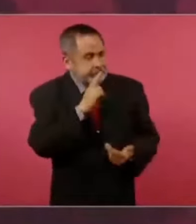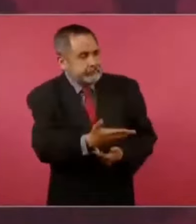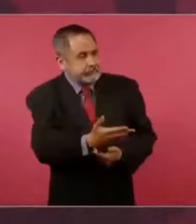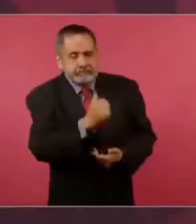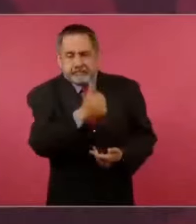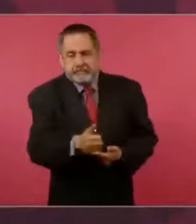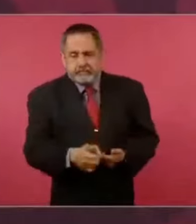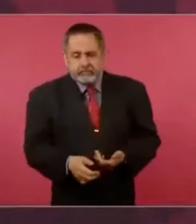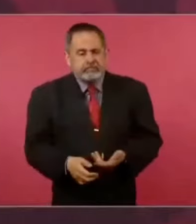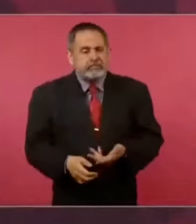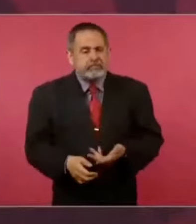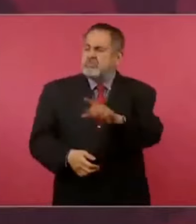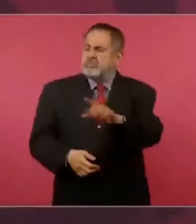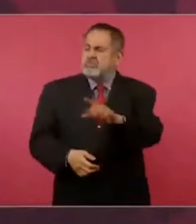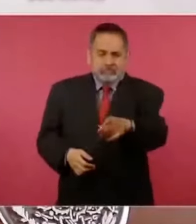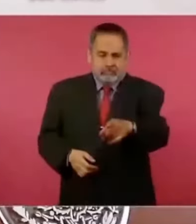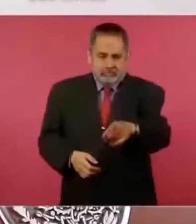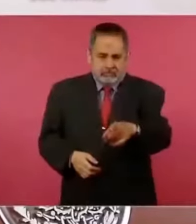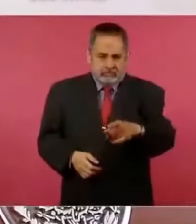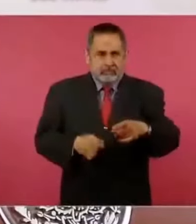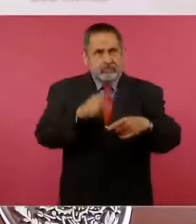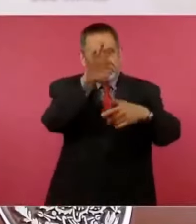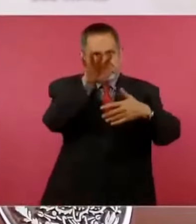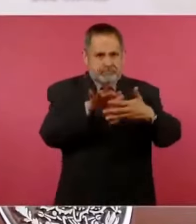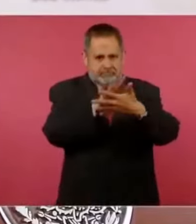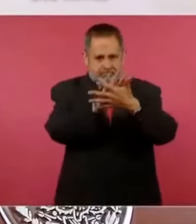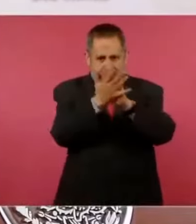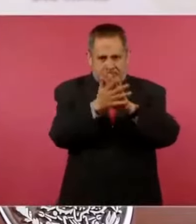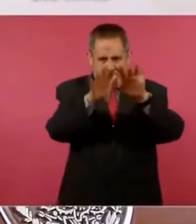que por cierto hay que transcribir